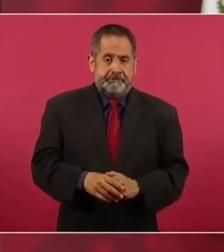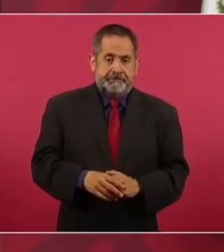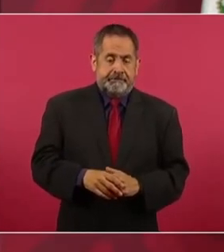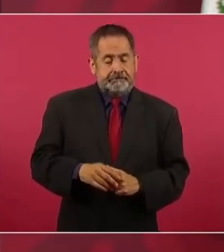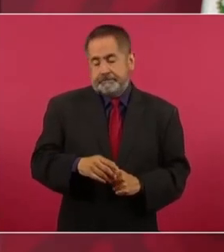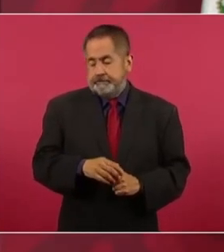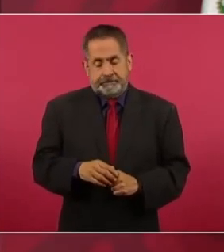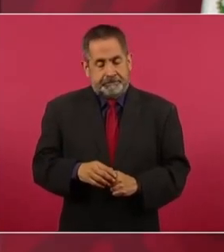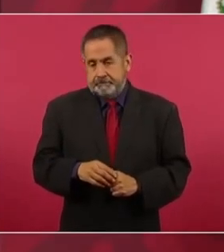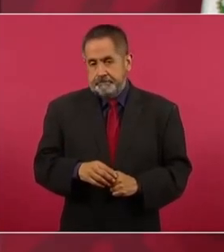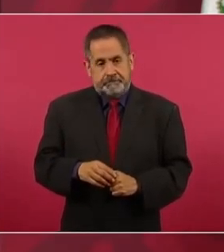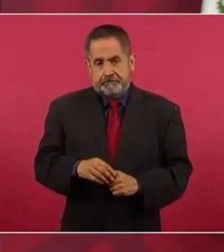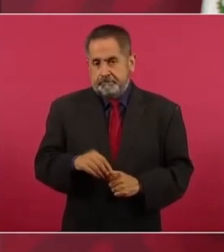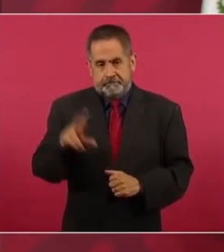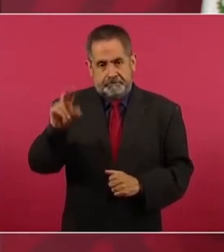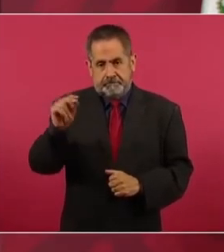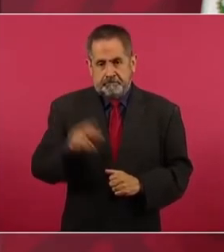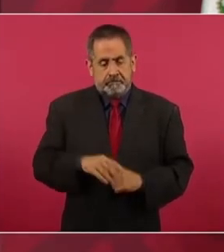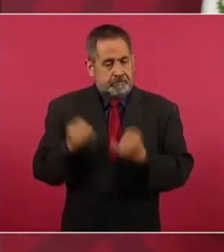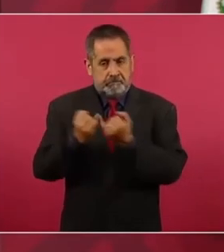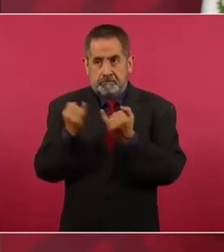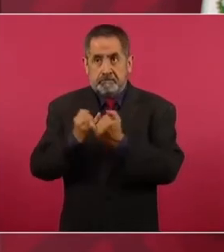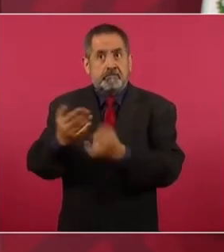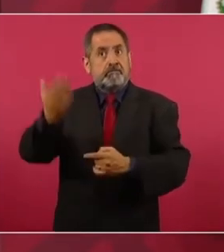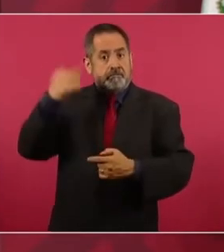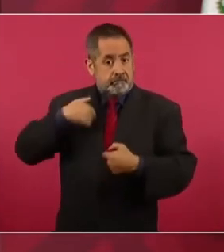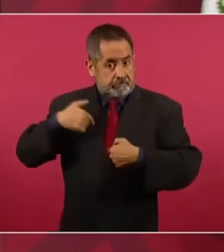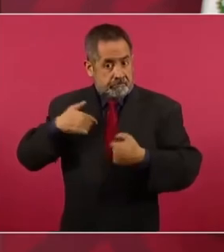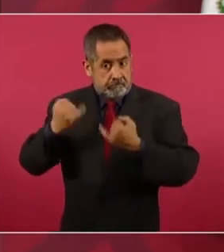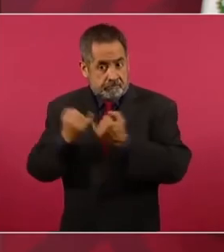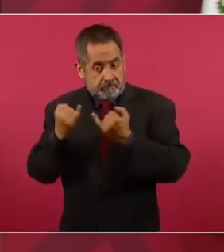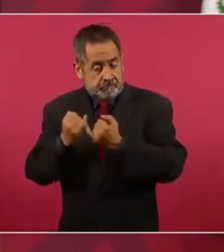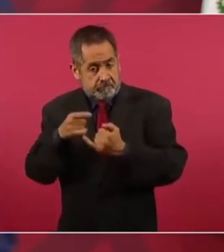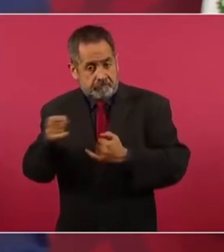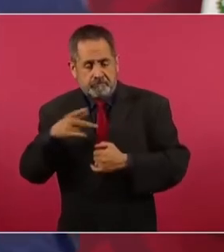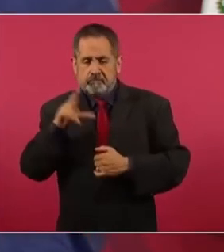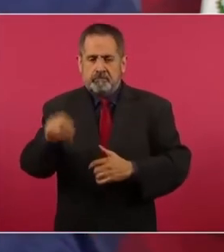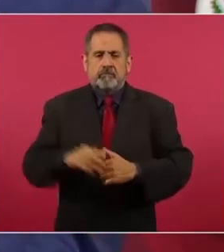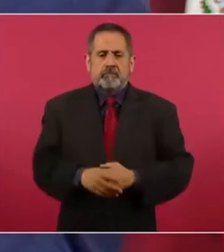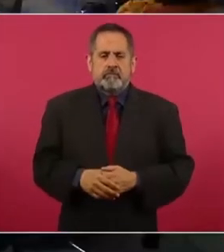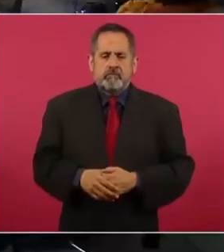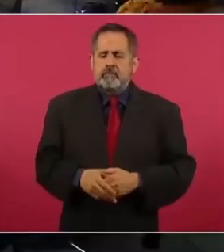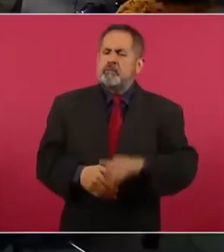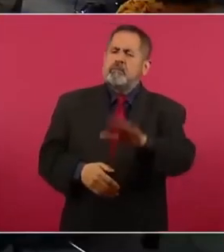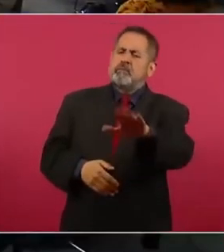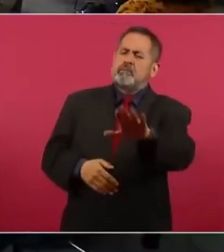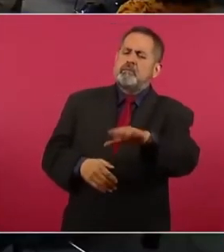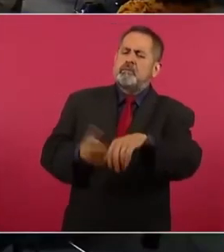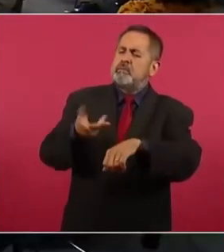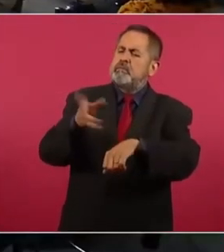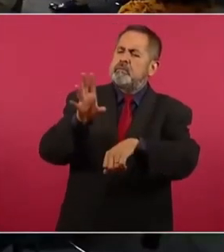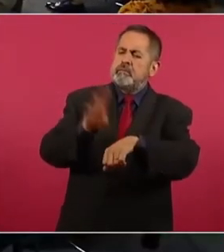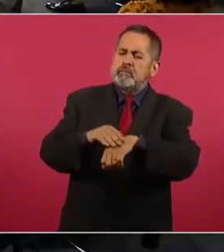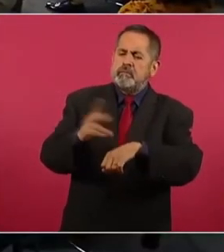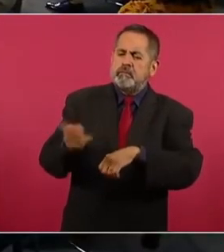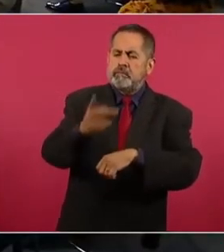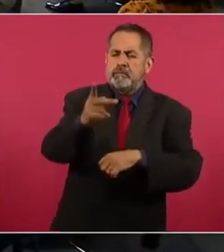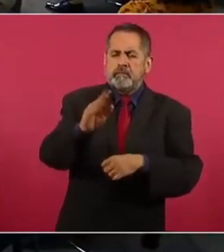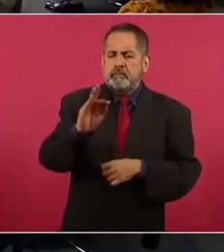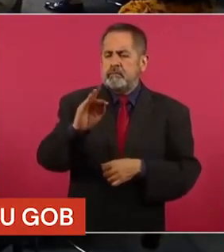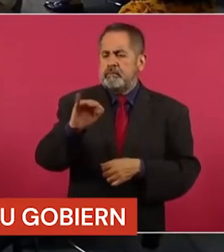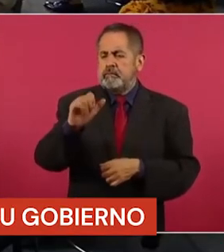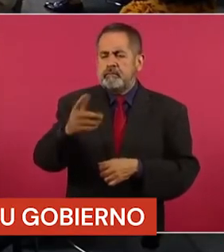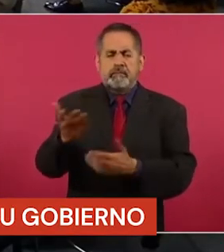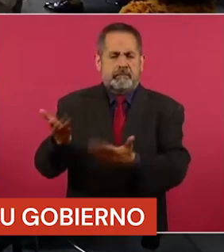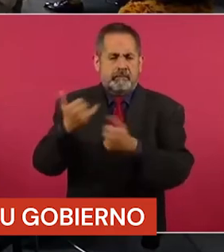No, no somos iguales. ¿Le pedirá al fiscal información sobre esta investigación? Sí, en contra, le vamos